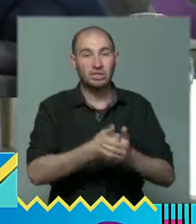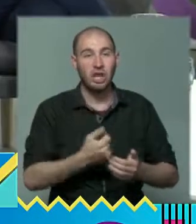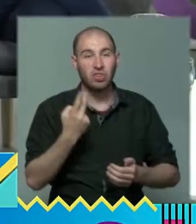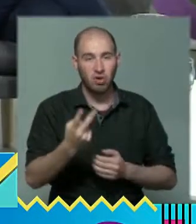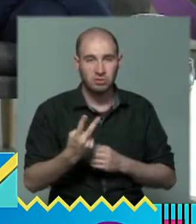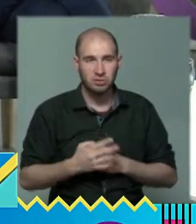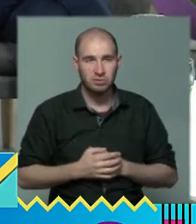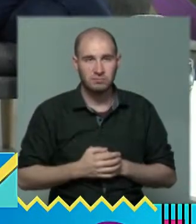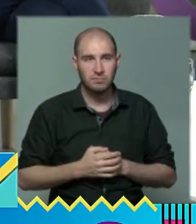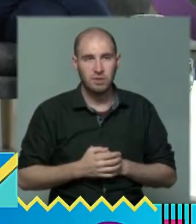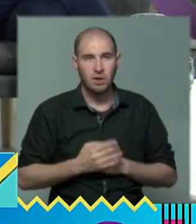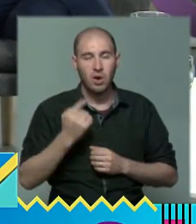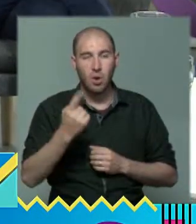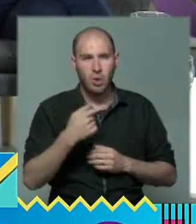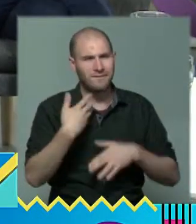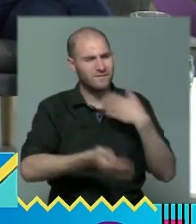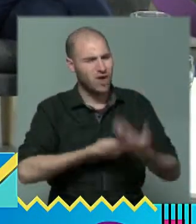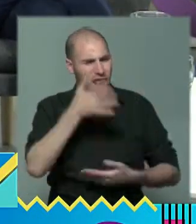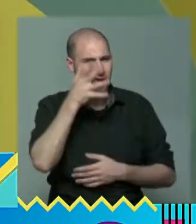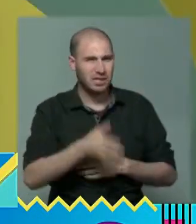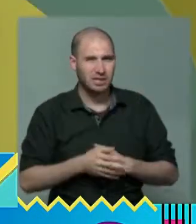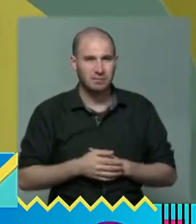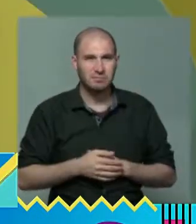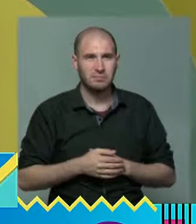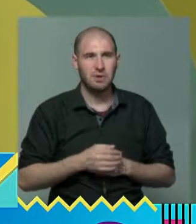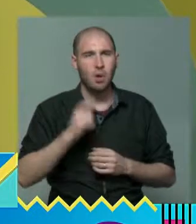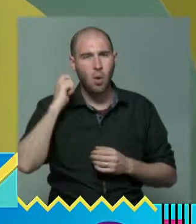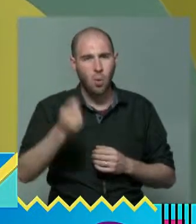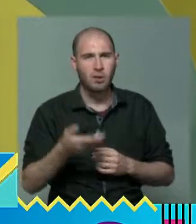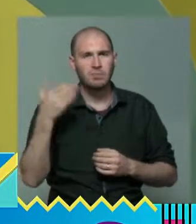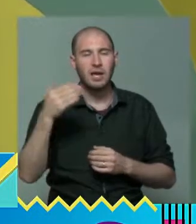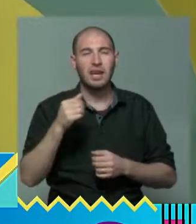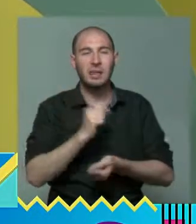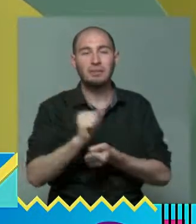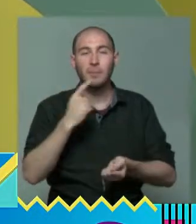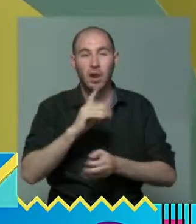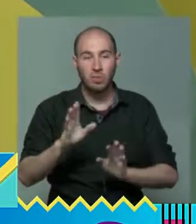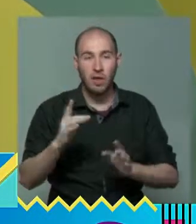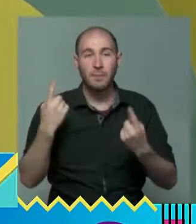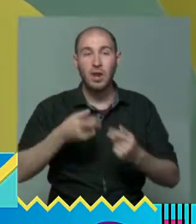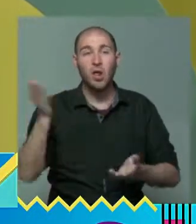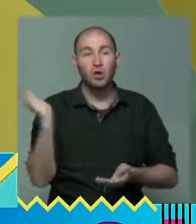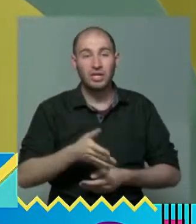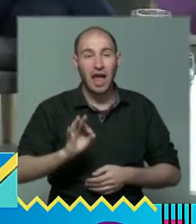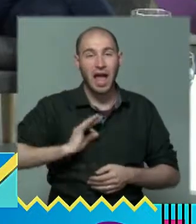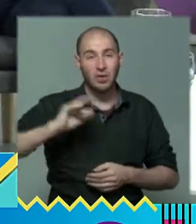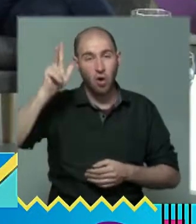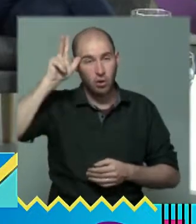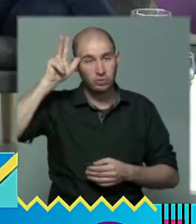violaciones, una muy violenta, y van al juez que le dio la libertad condicional. Pero tenía una condena de 8